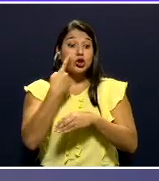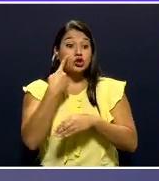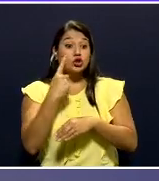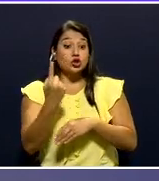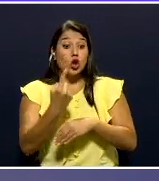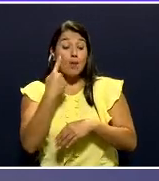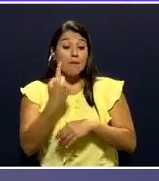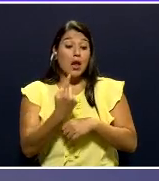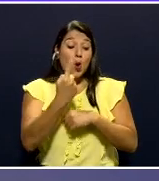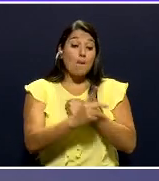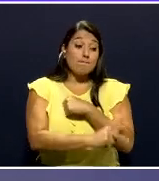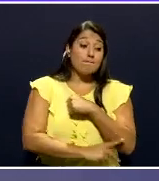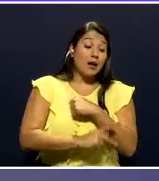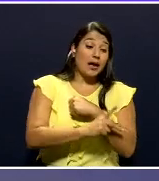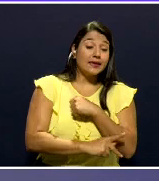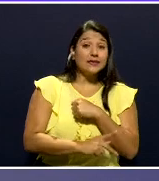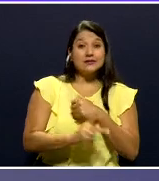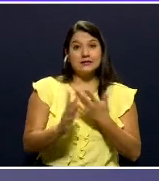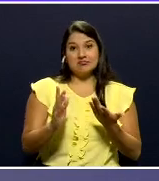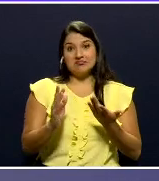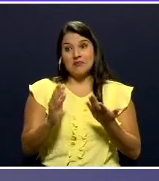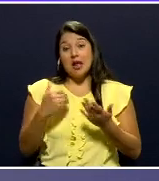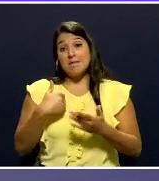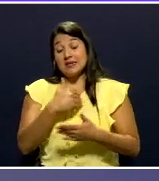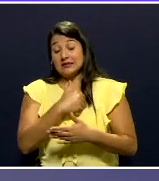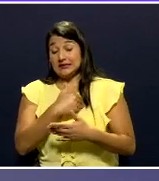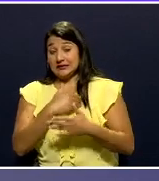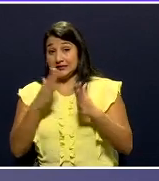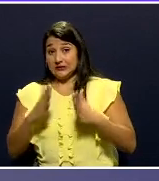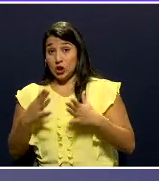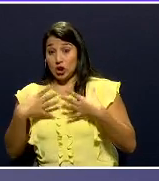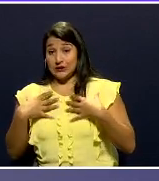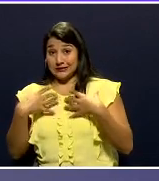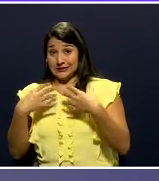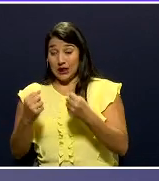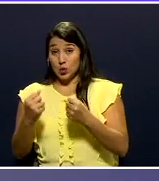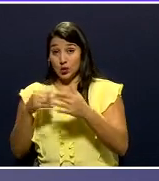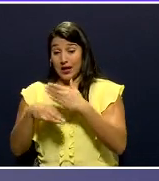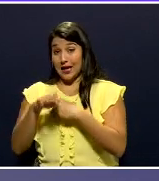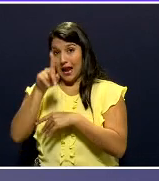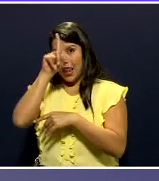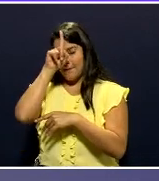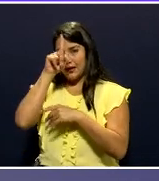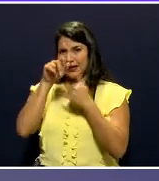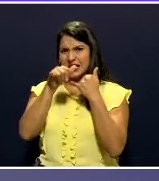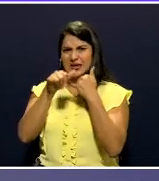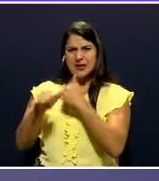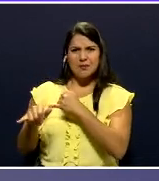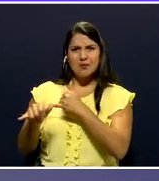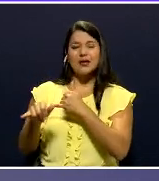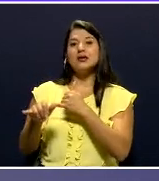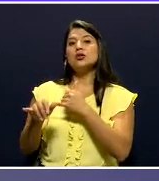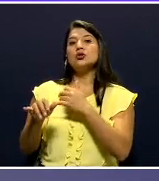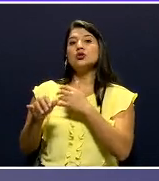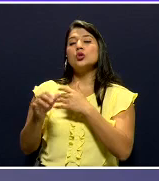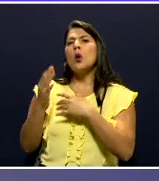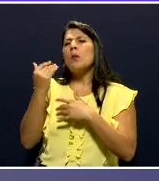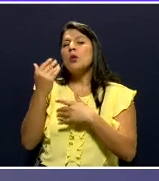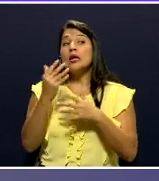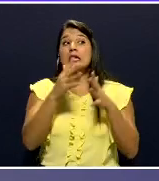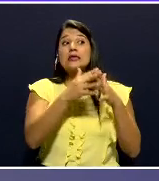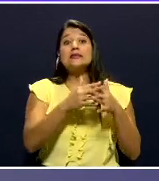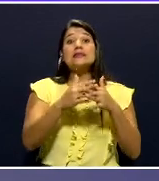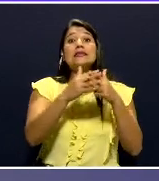país. El Ministerio Alemán de Salud, el ministro alemán de Salud denunció algún intento de parte de Estados